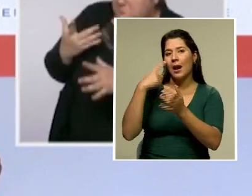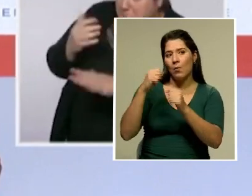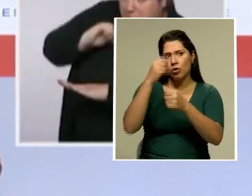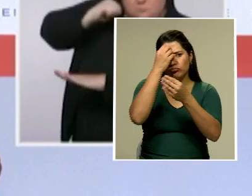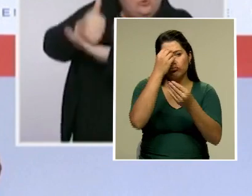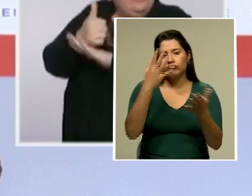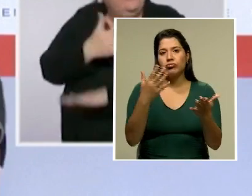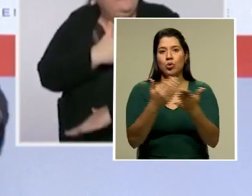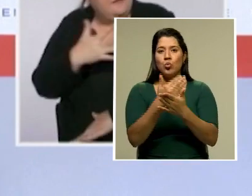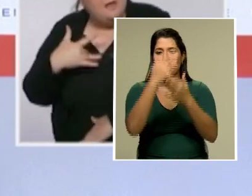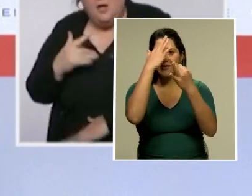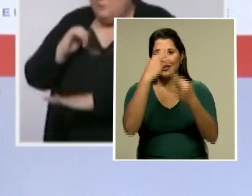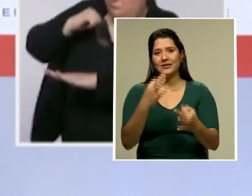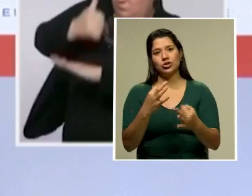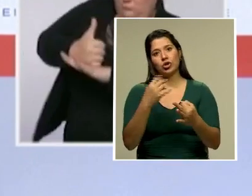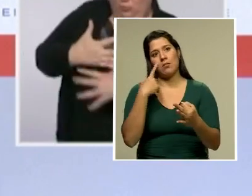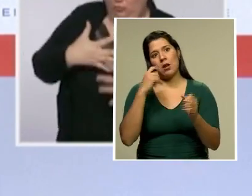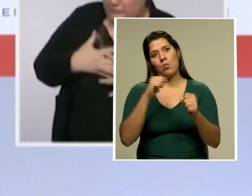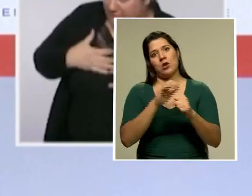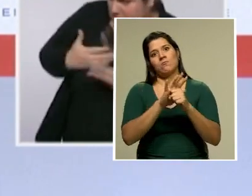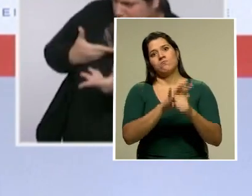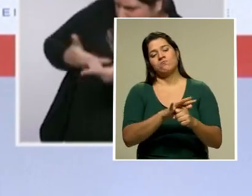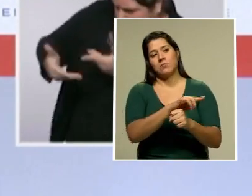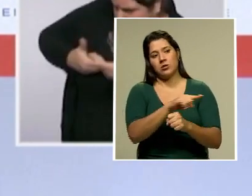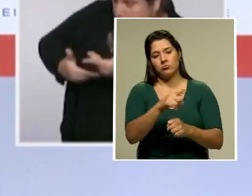normas flexibles que respondan a esta situación.